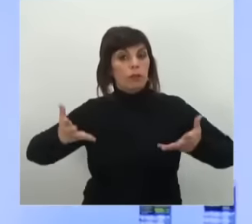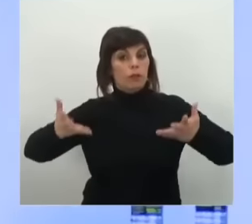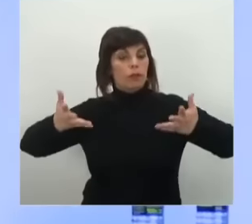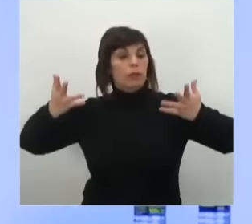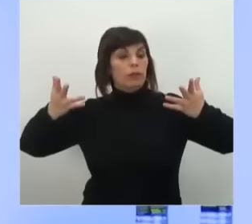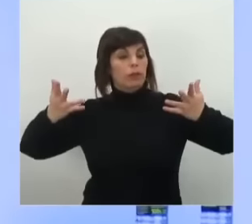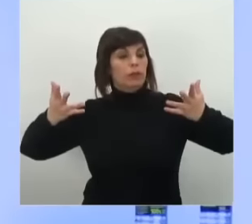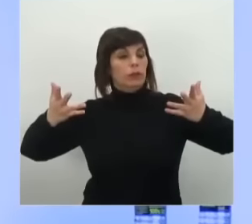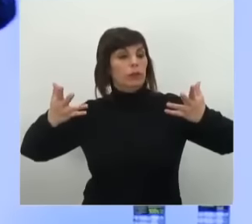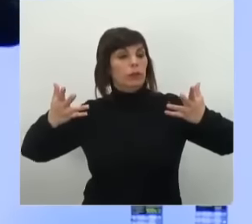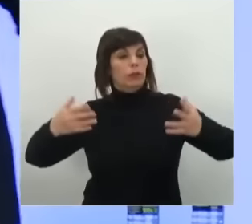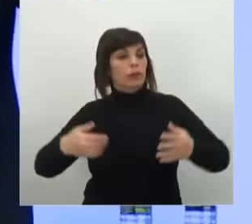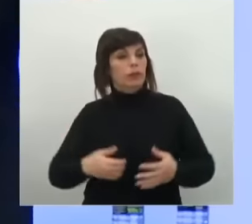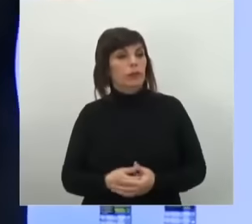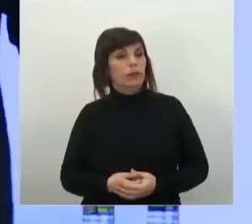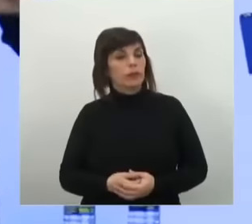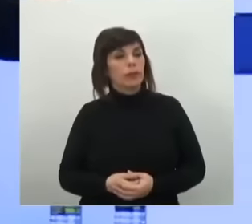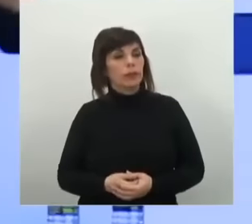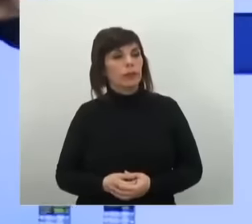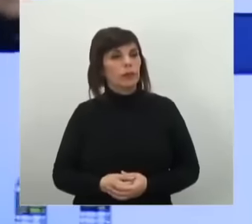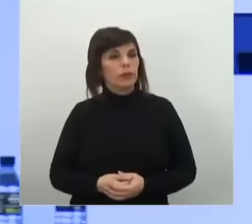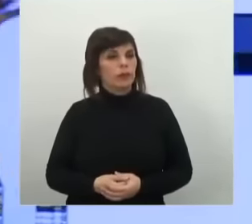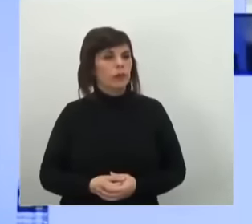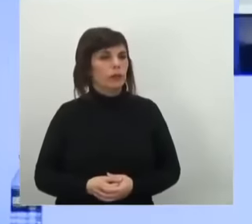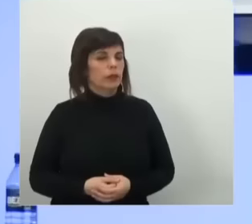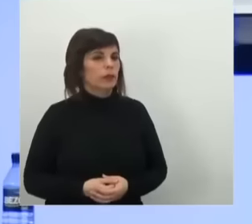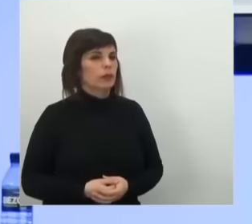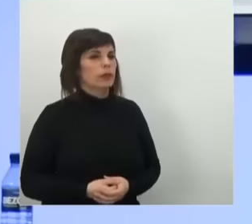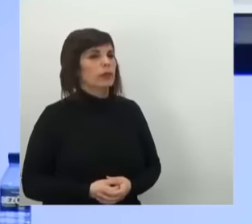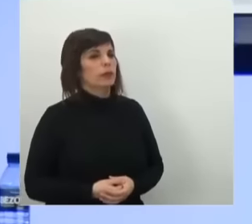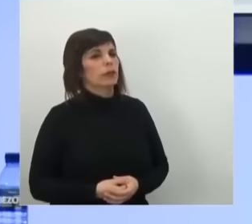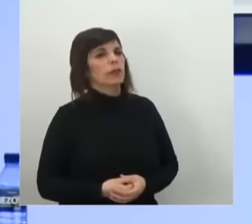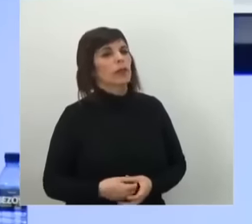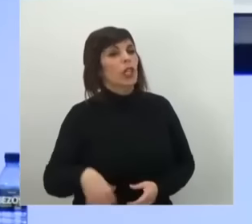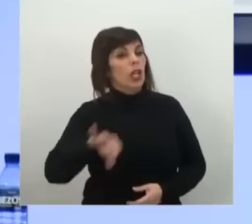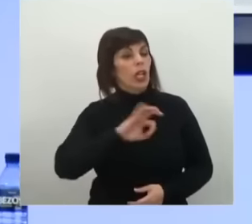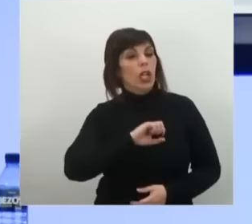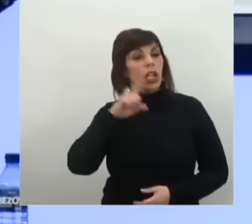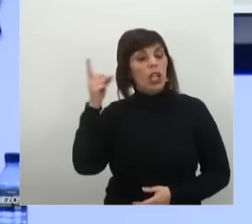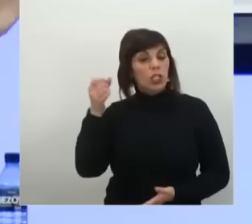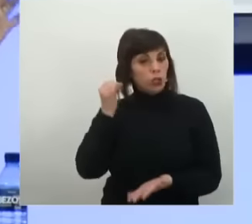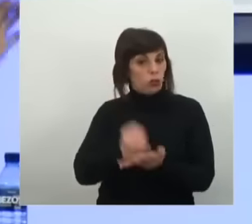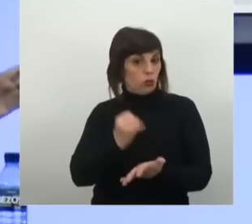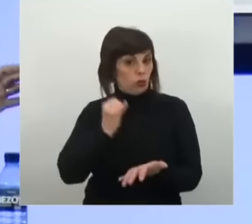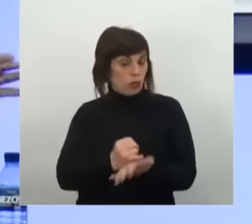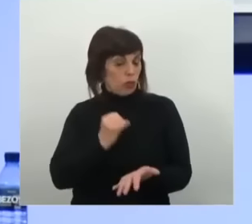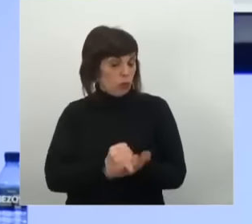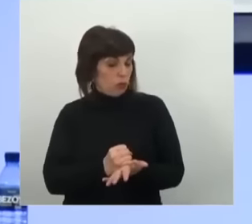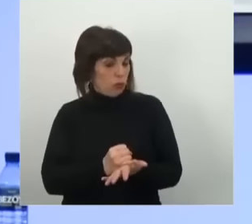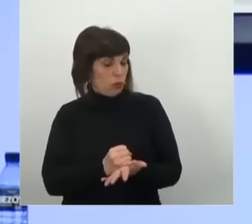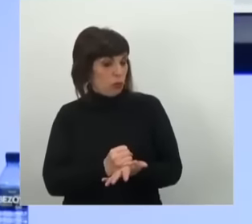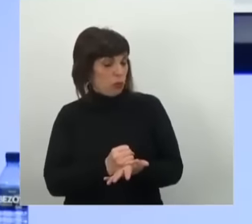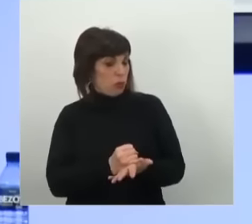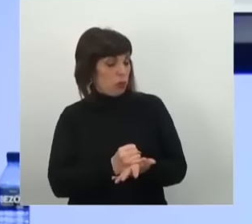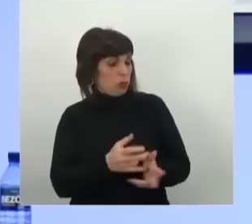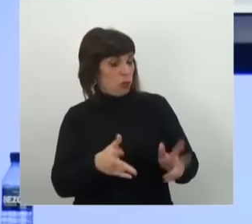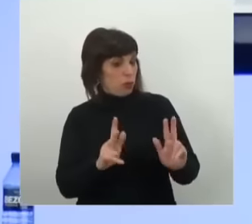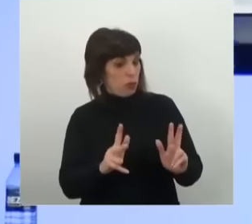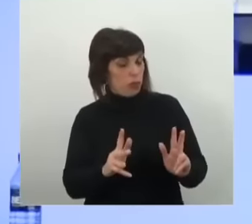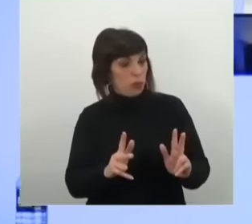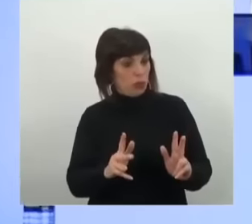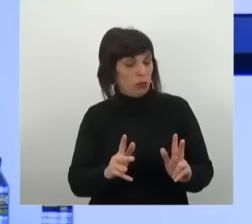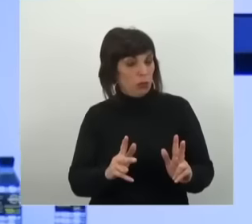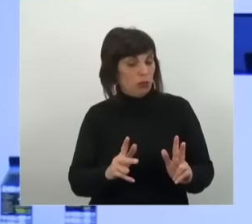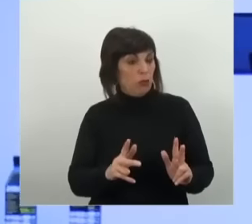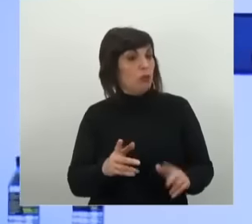le dice no es que el Señor quiso a propósito ponerlos a ellos en un problema no bajo ningún punto de vista el señor lo que quería